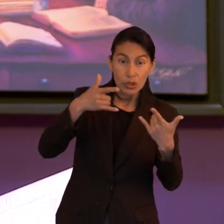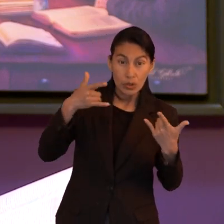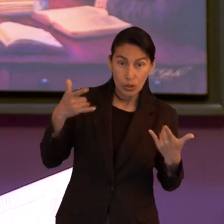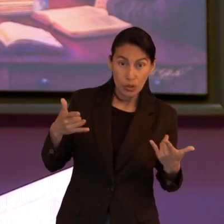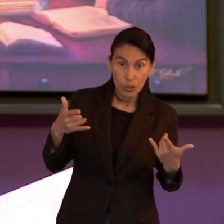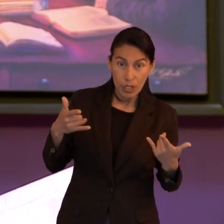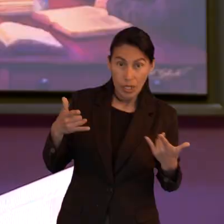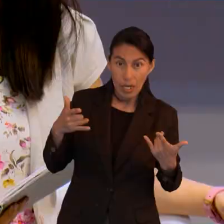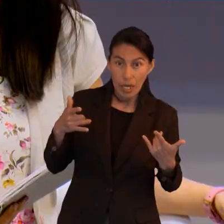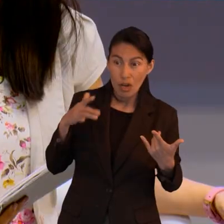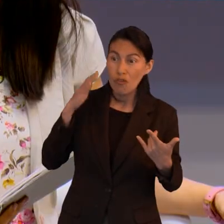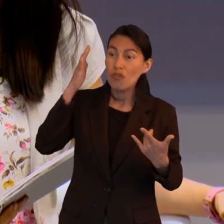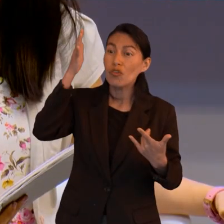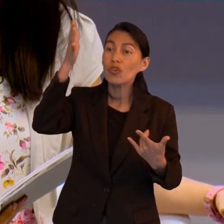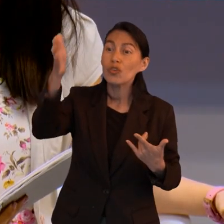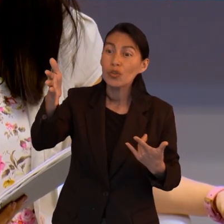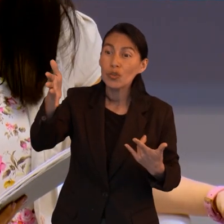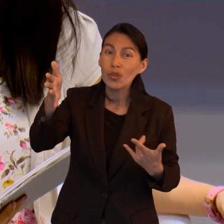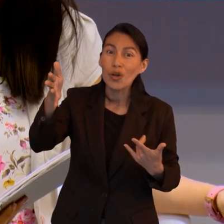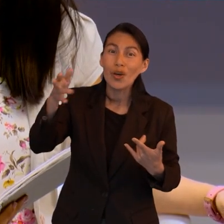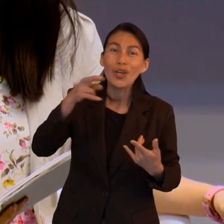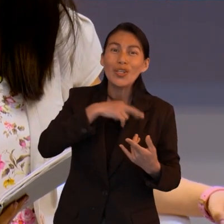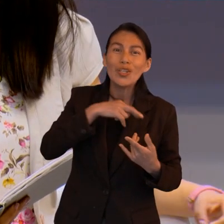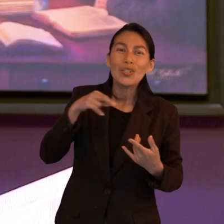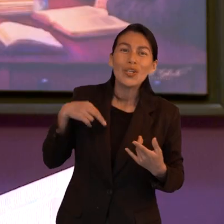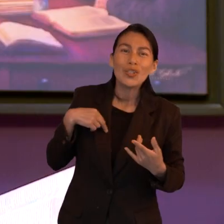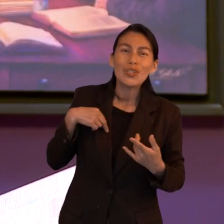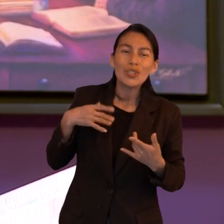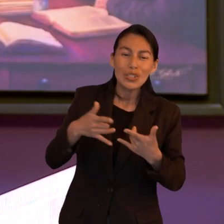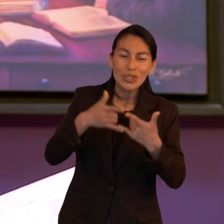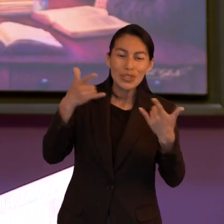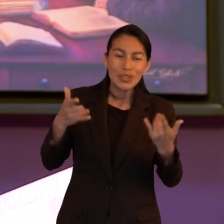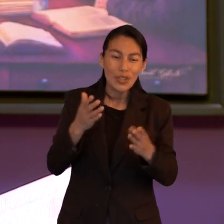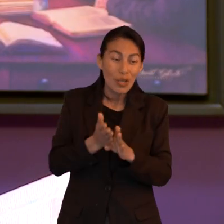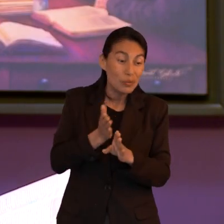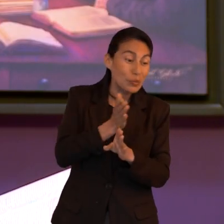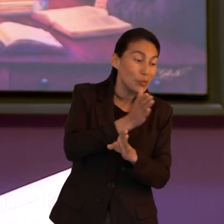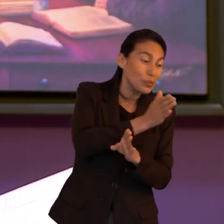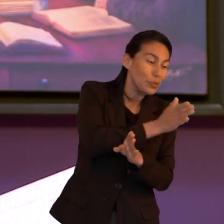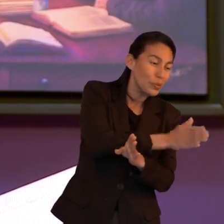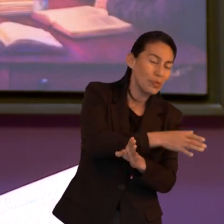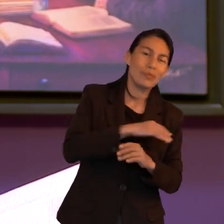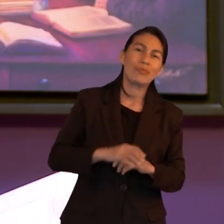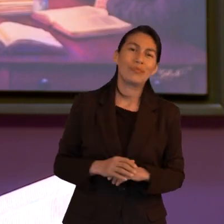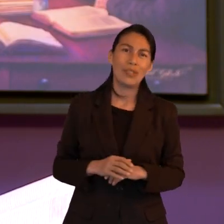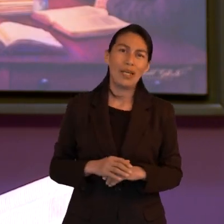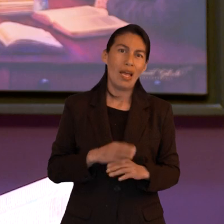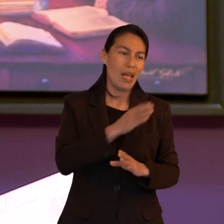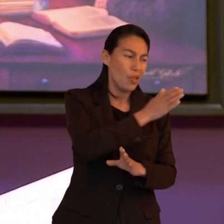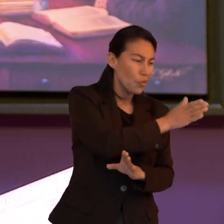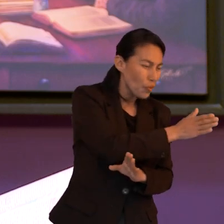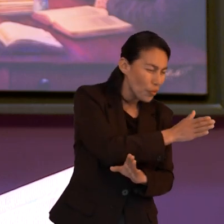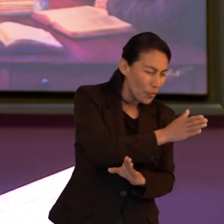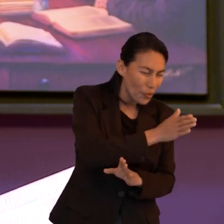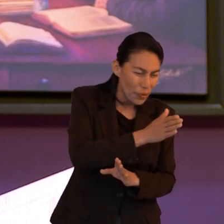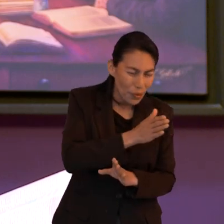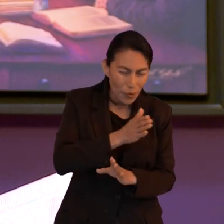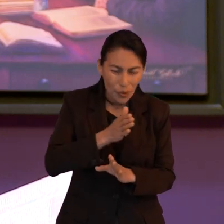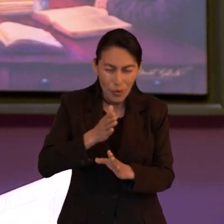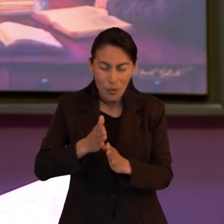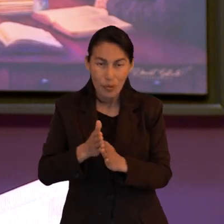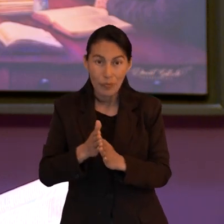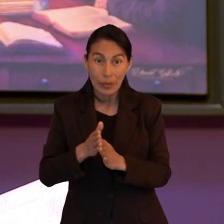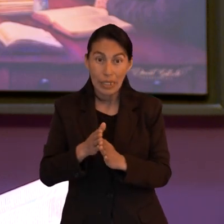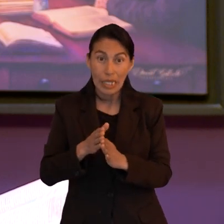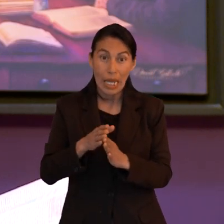historia y nosotros ya vemos la historia hecha ya como sucedió hasta el